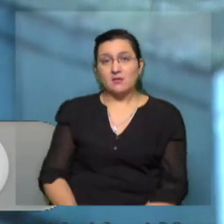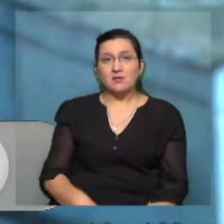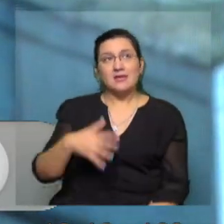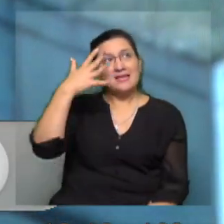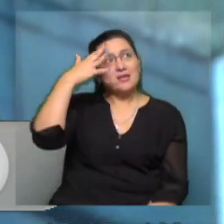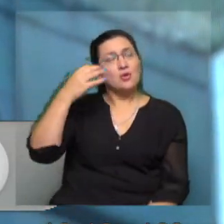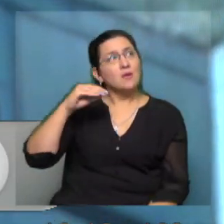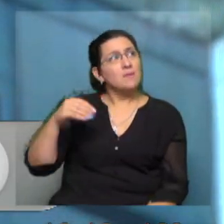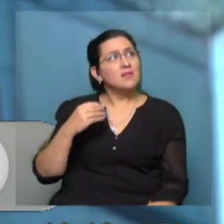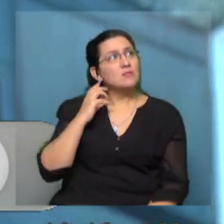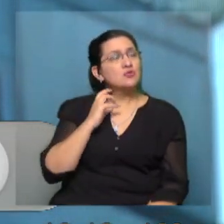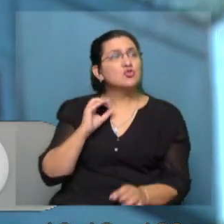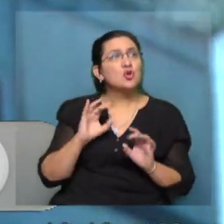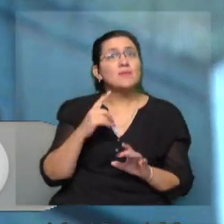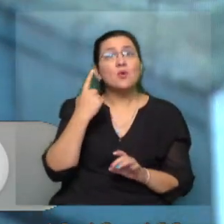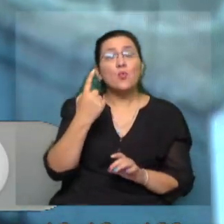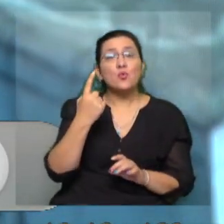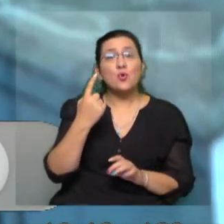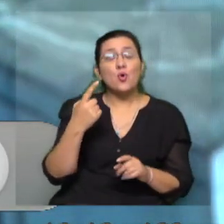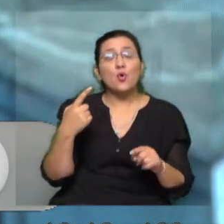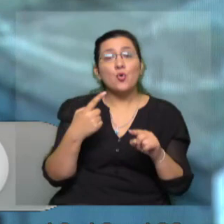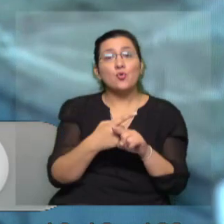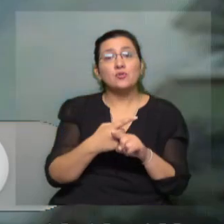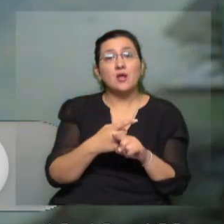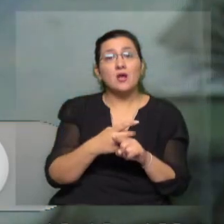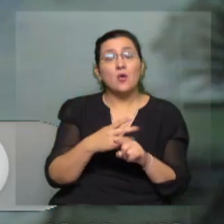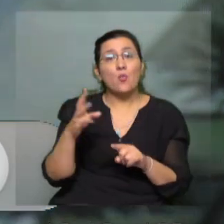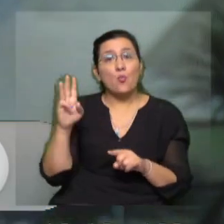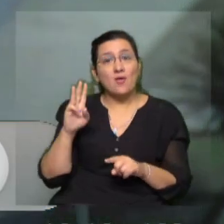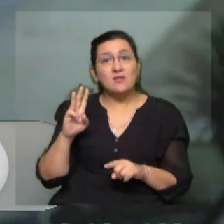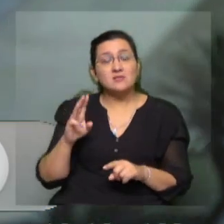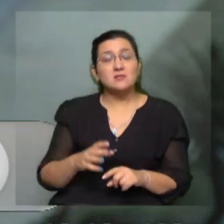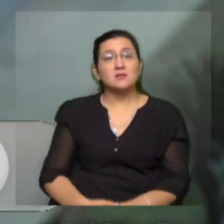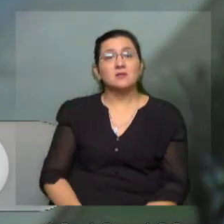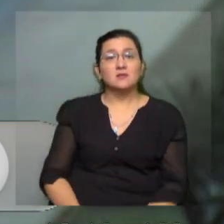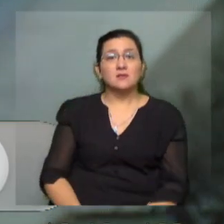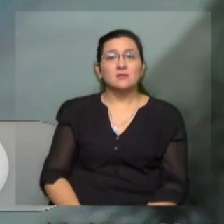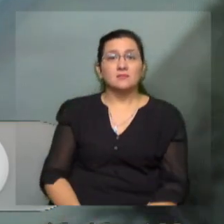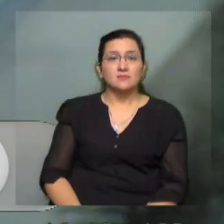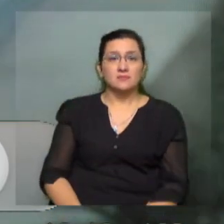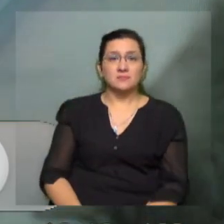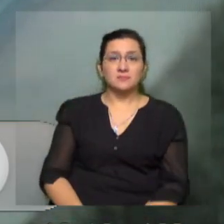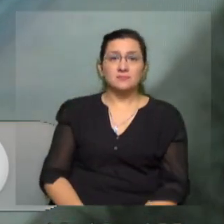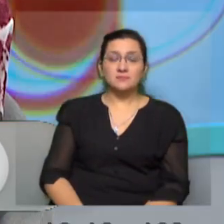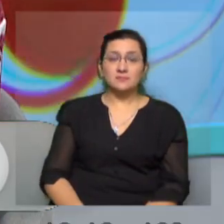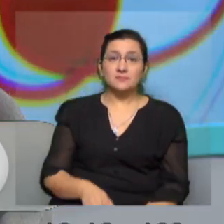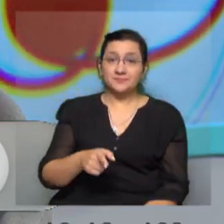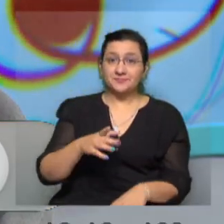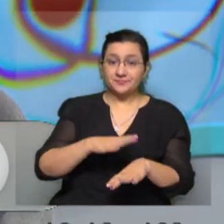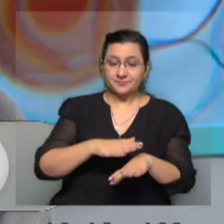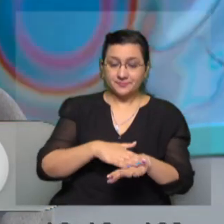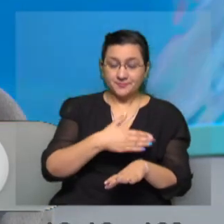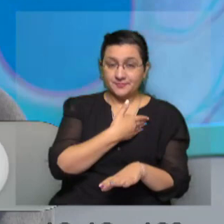perdimos un partido solo contra Wander, en la cancha de Wander. Y bueno, por ahí fue un poco la... En ese momento el